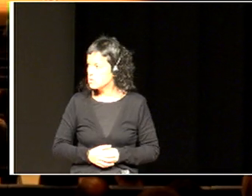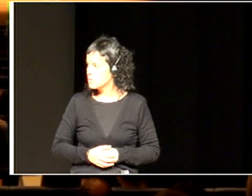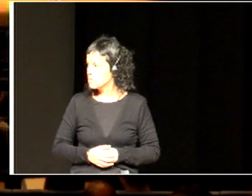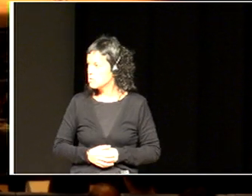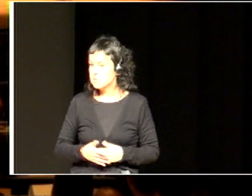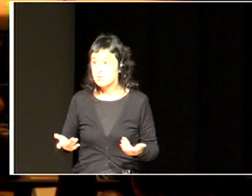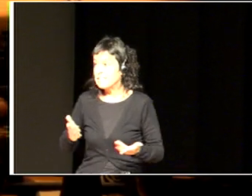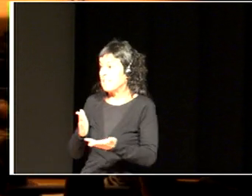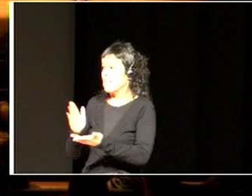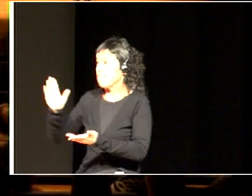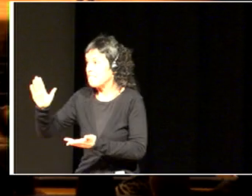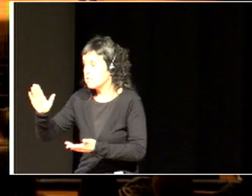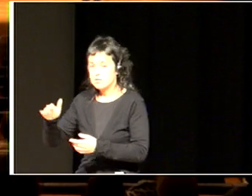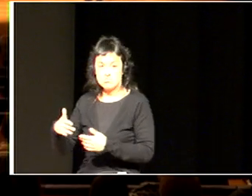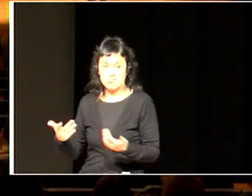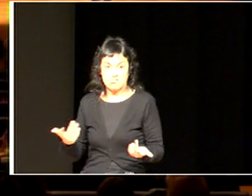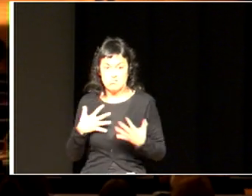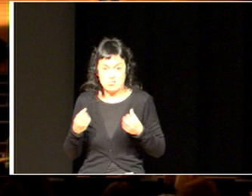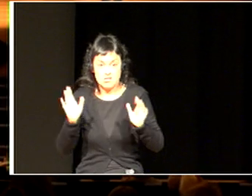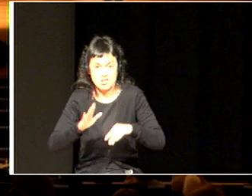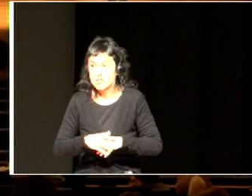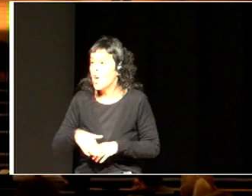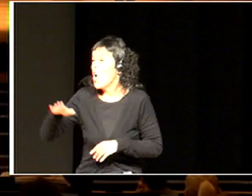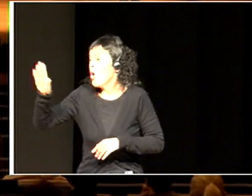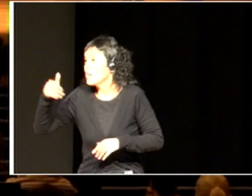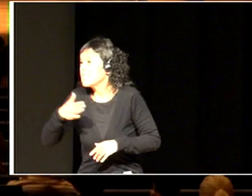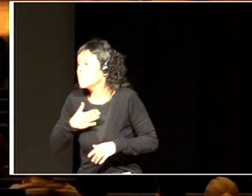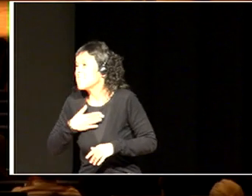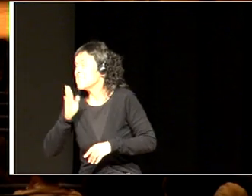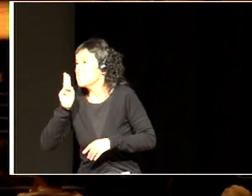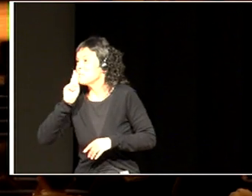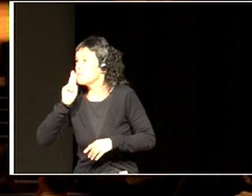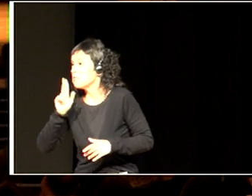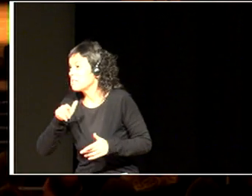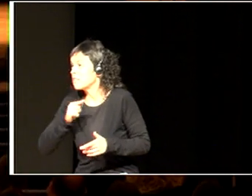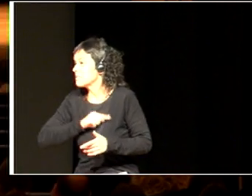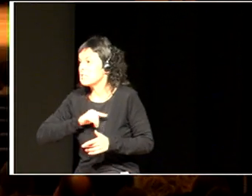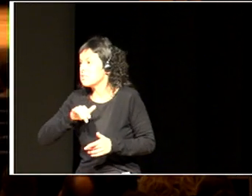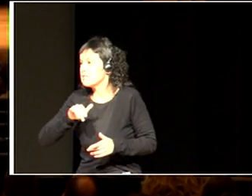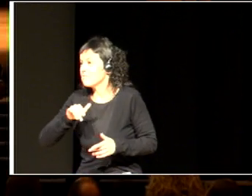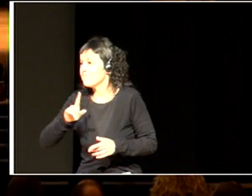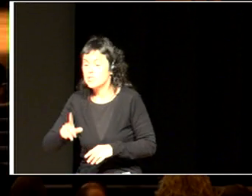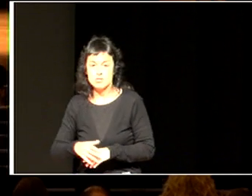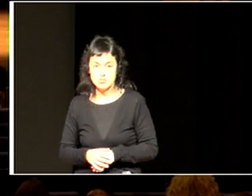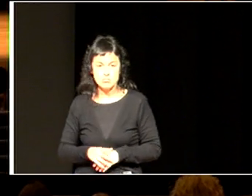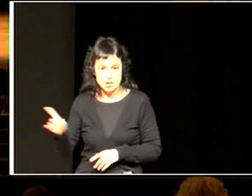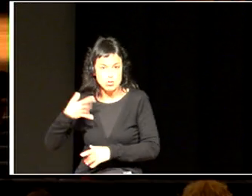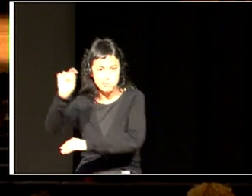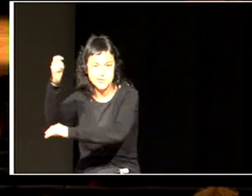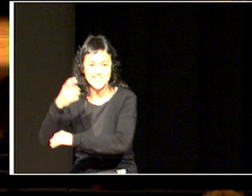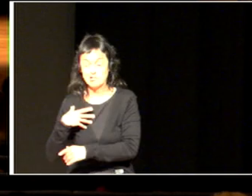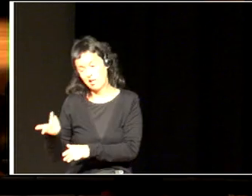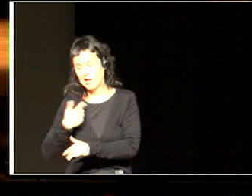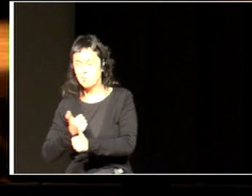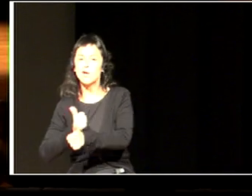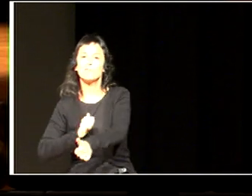entonces claro nadie se atreve a decir hoy en mano lo mira que mi suegra está fatal y lo logran entonces yo he copiado uno de